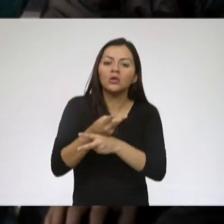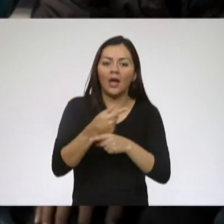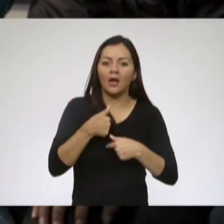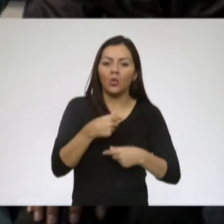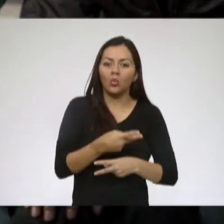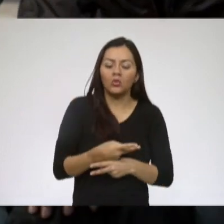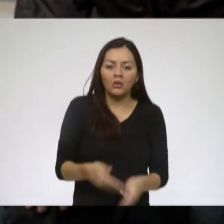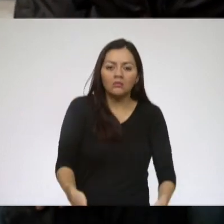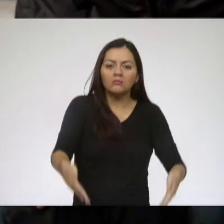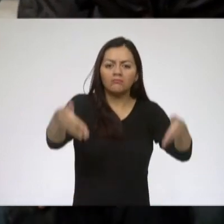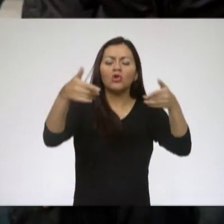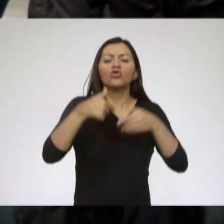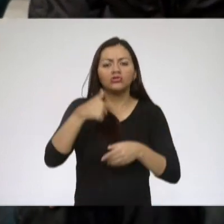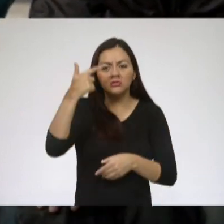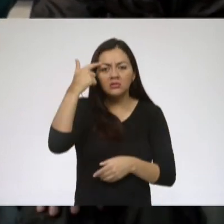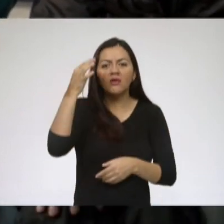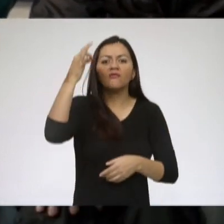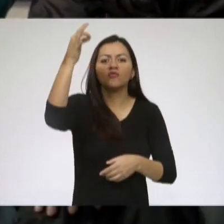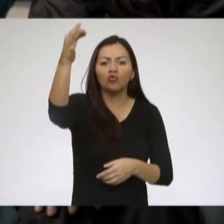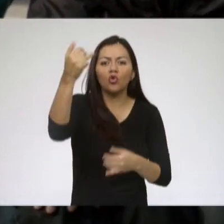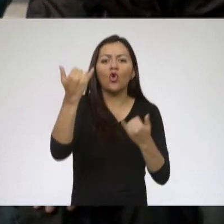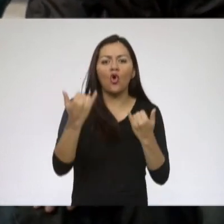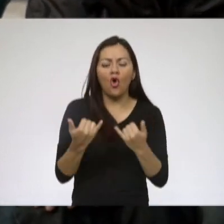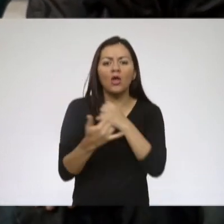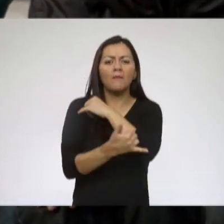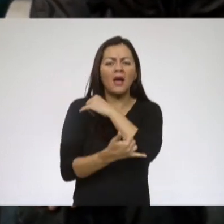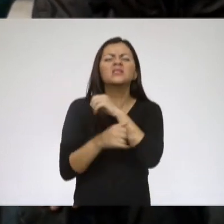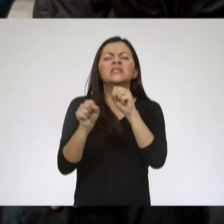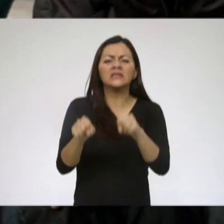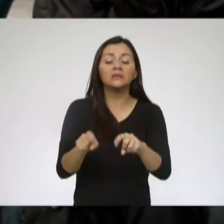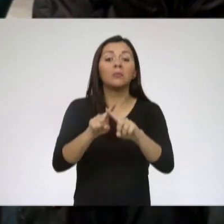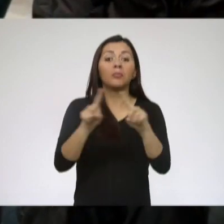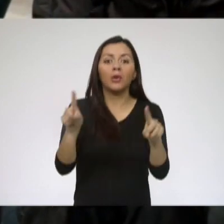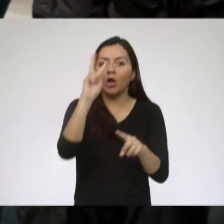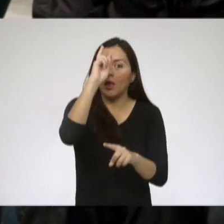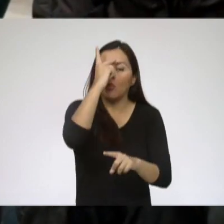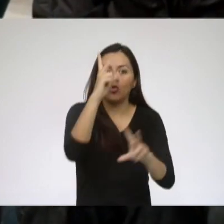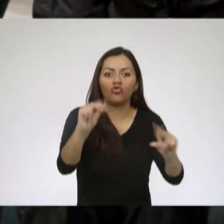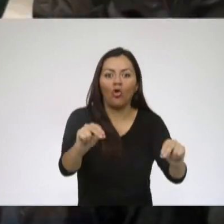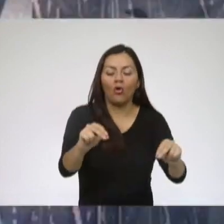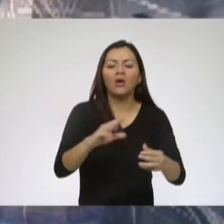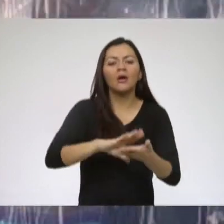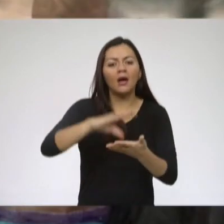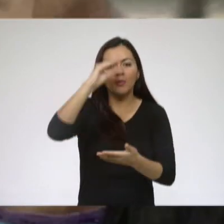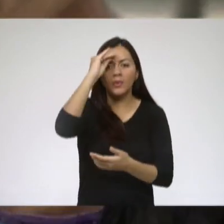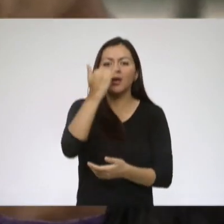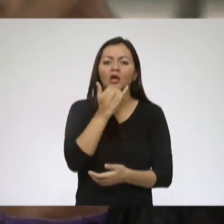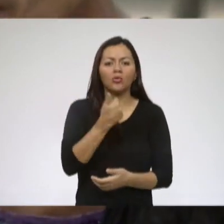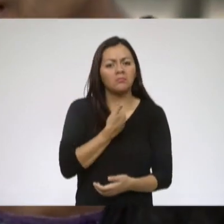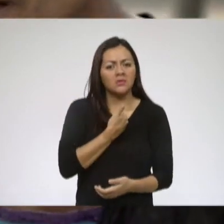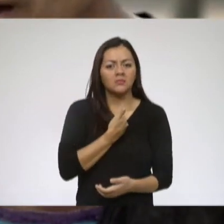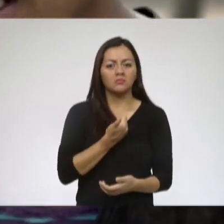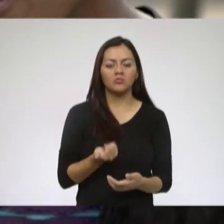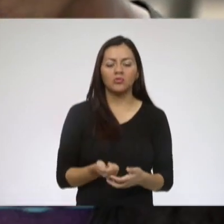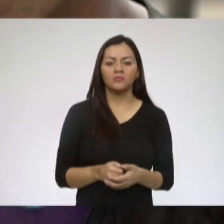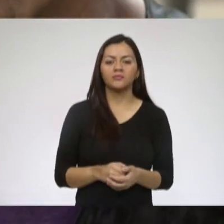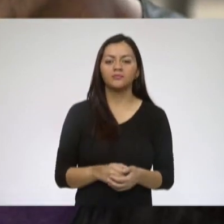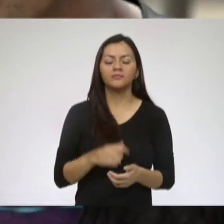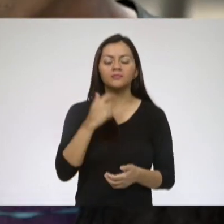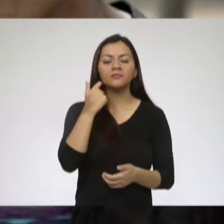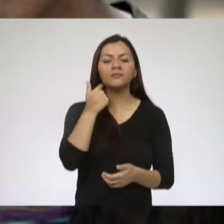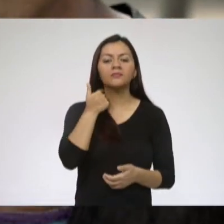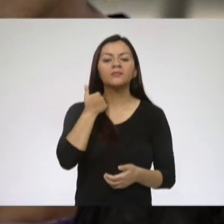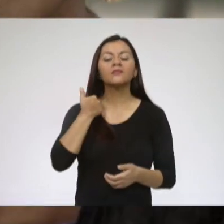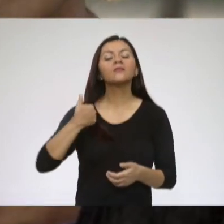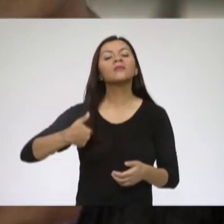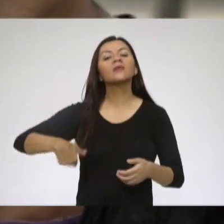para nosotros, porque somos el futuro, el presente de la patria, pero no nos permiten equivocarnos y aprender de nuestros propios errores. Yo creo que más debería ser evaluada a